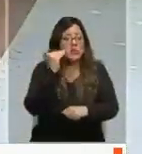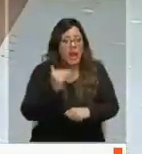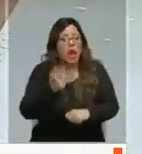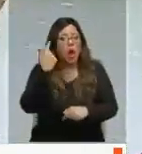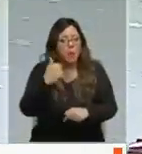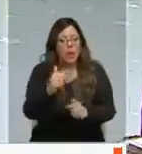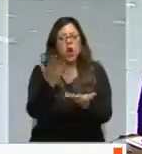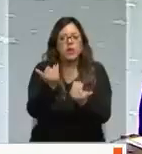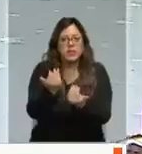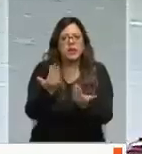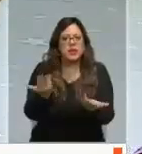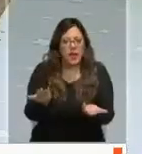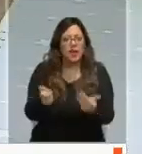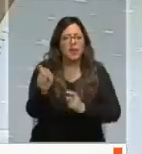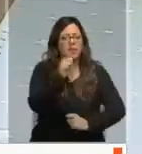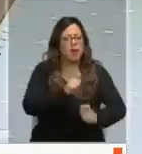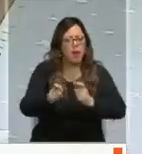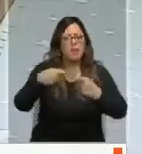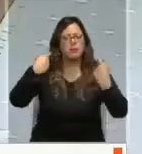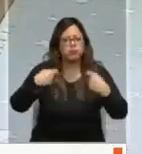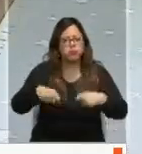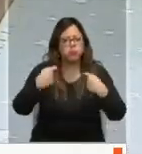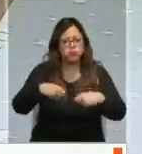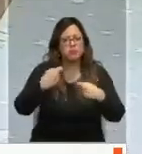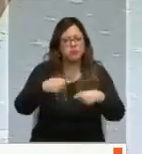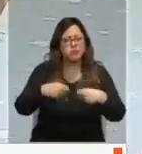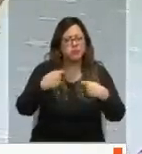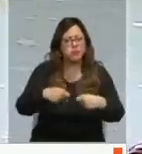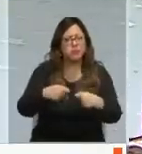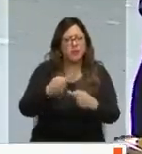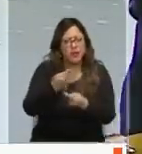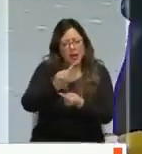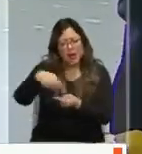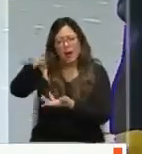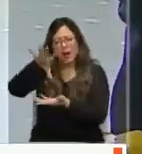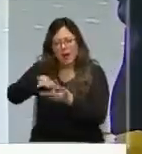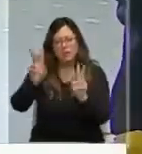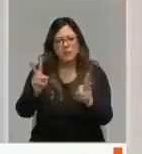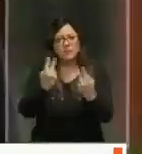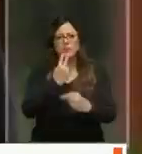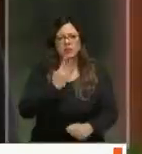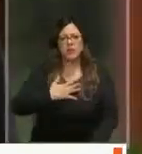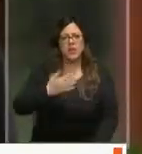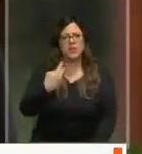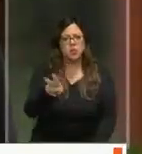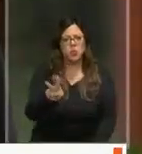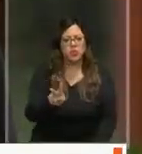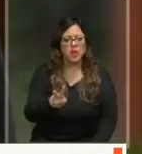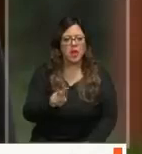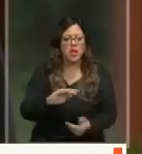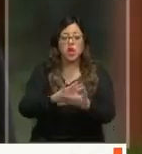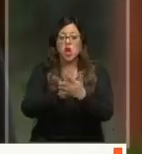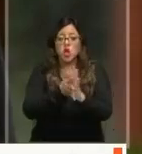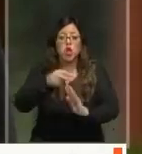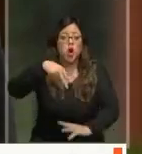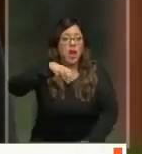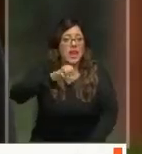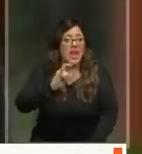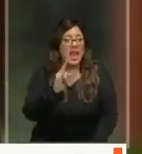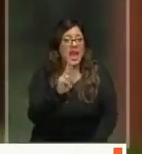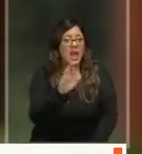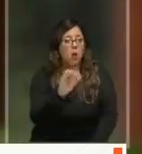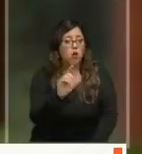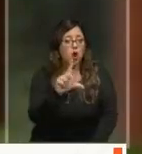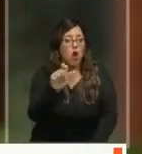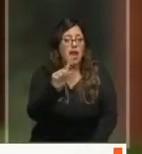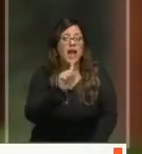una costosa terapia fuera de Chile para salvar su vida. Todos los neuroblastomas que entran en neuroblastoma